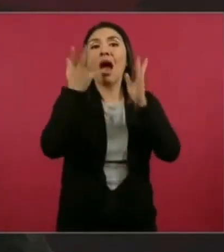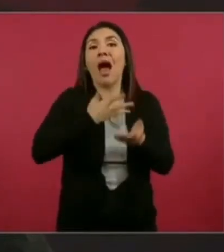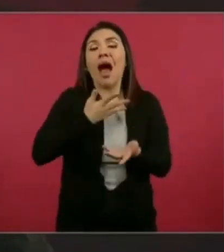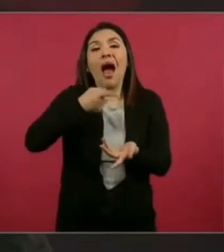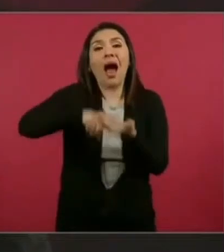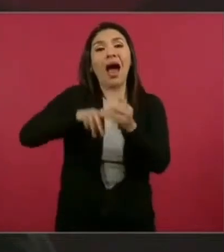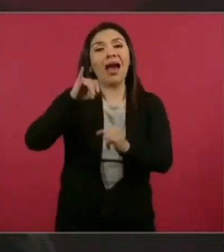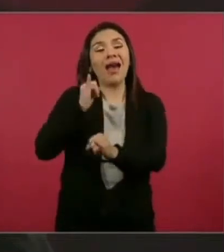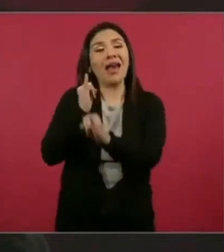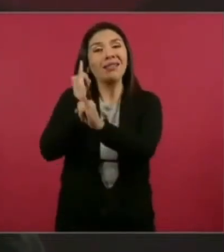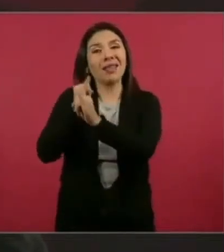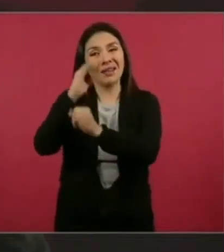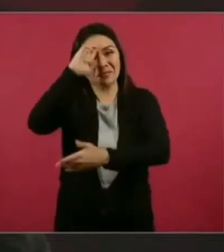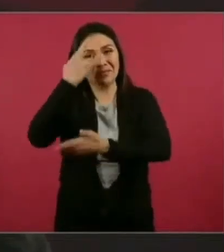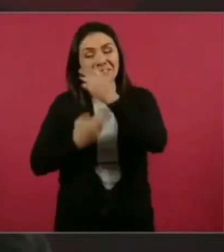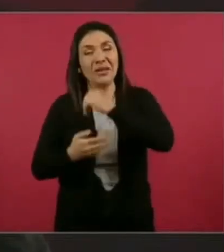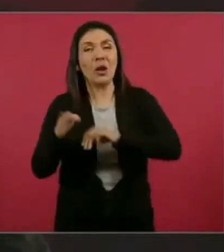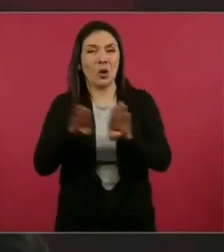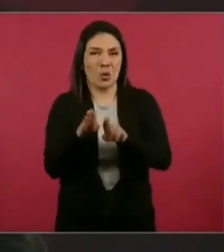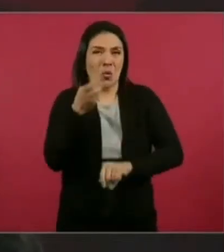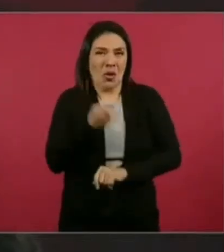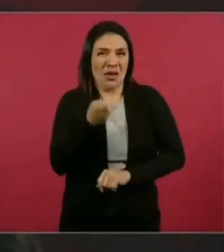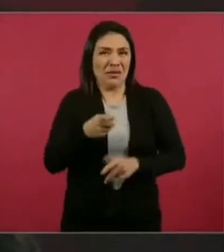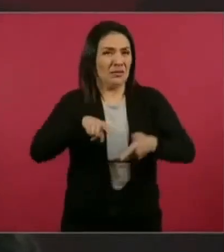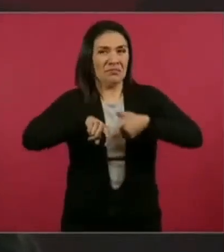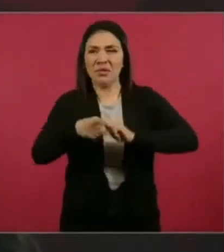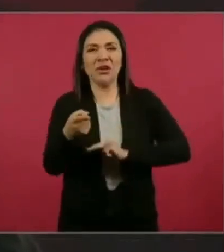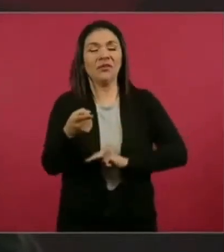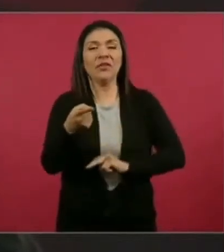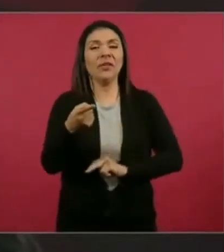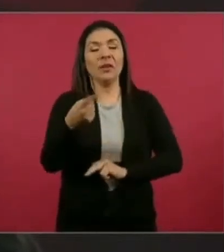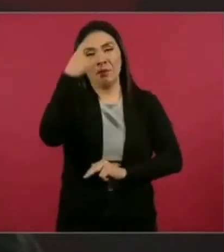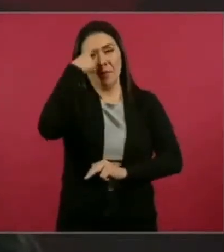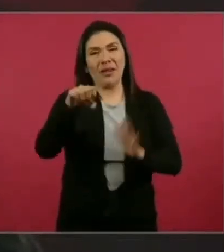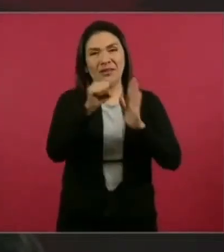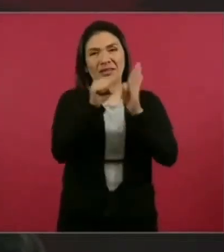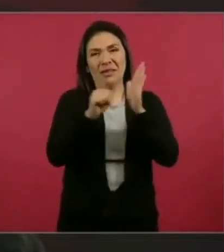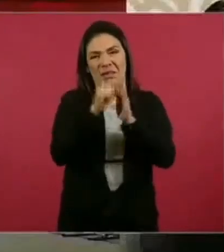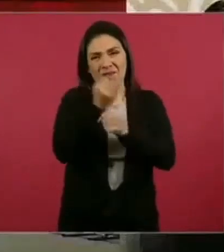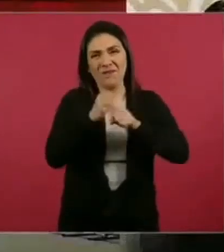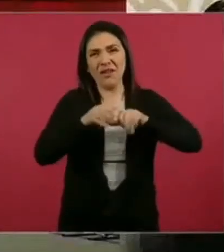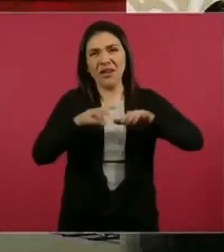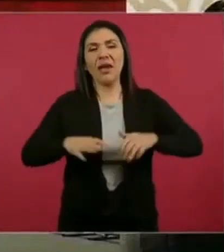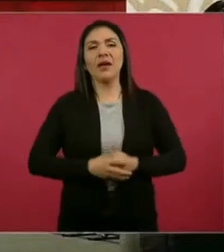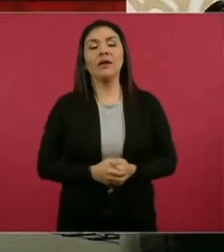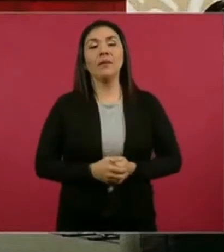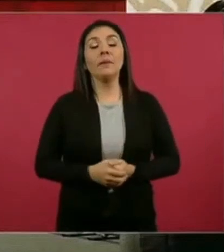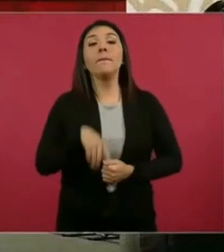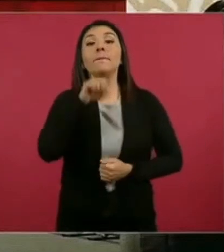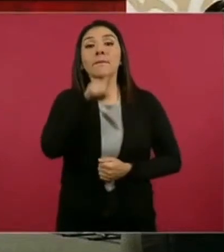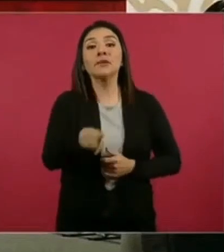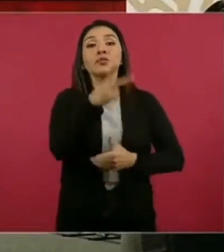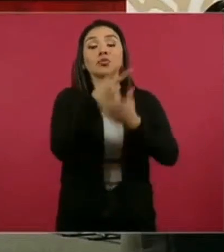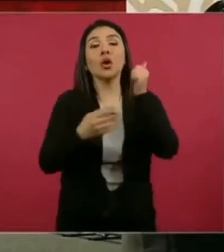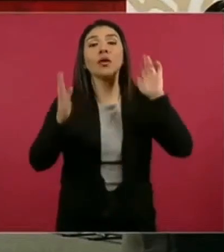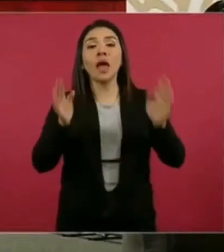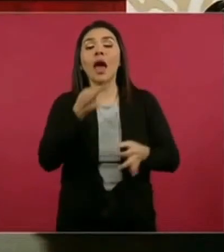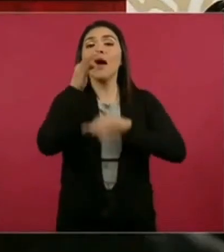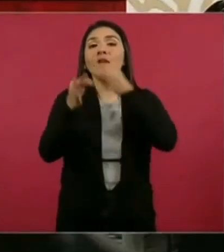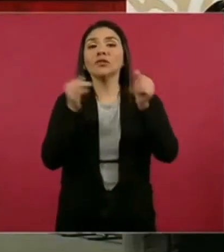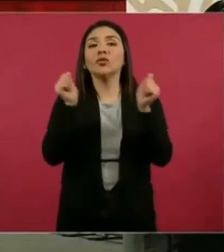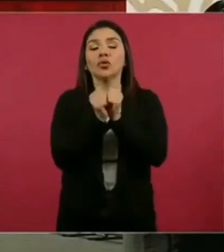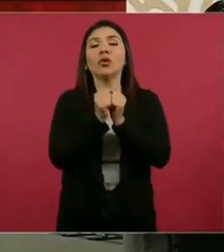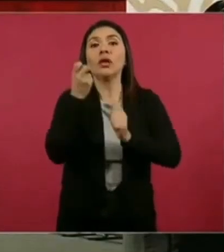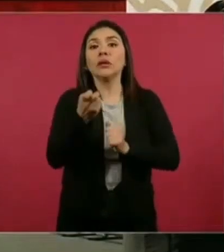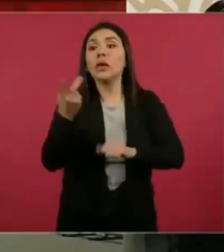en estos casos en cualquier dependencia que ve vulnerado su sistema de información. Y se realizó al mismo tiempo la notificación